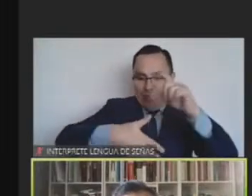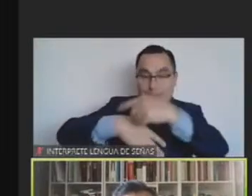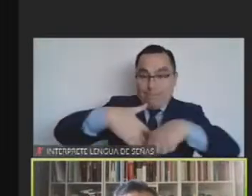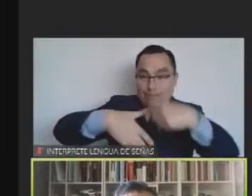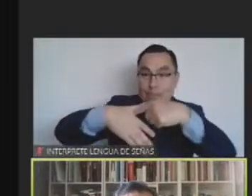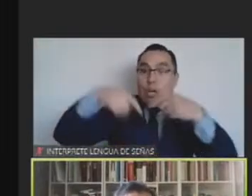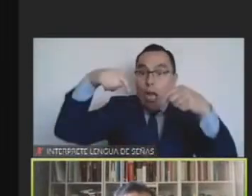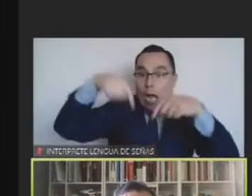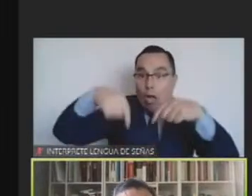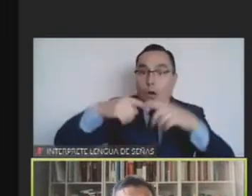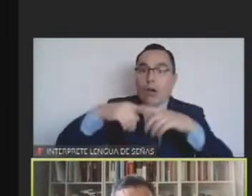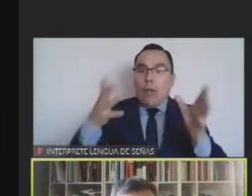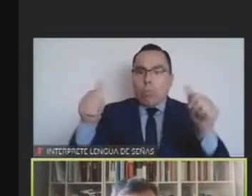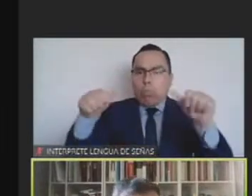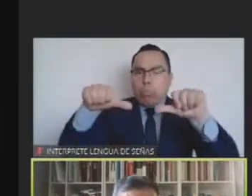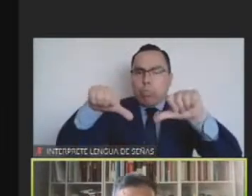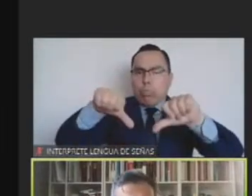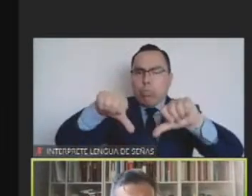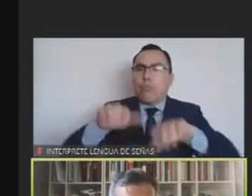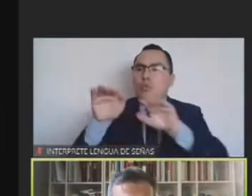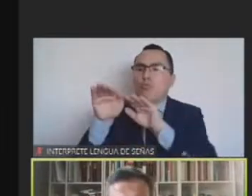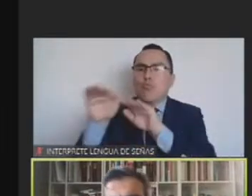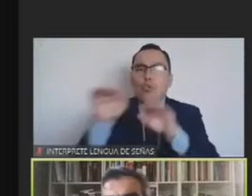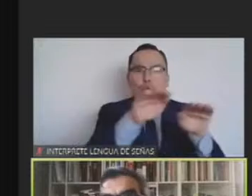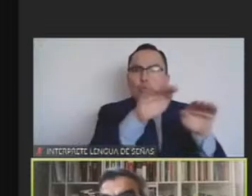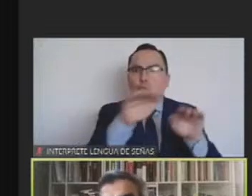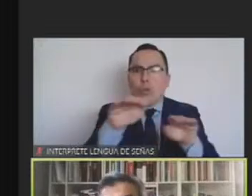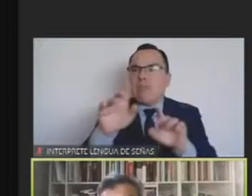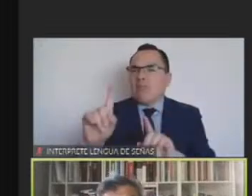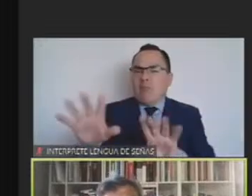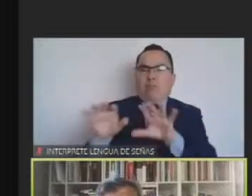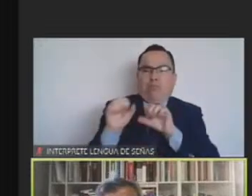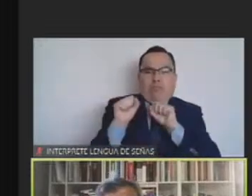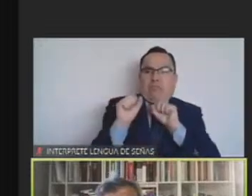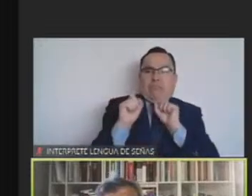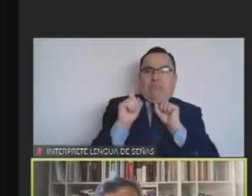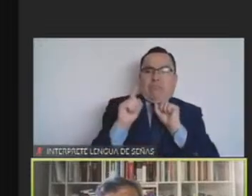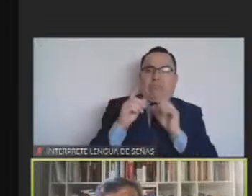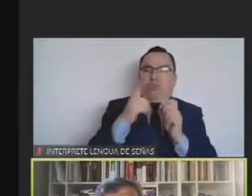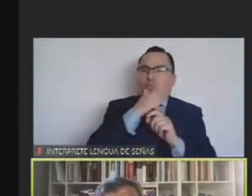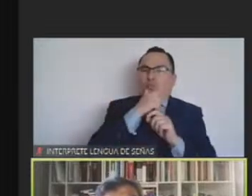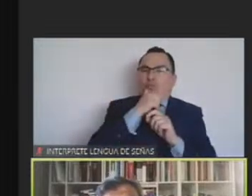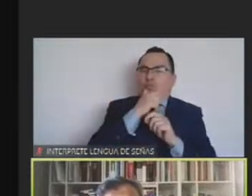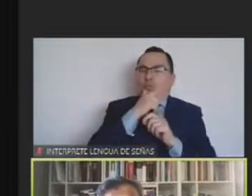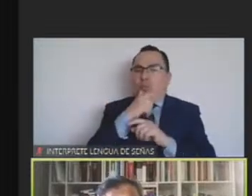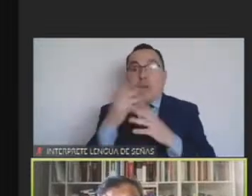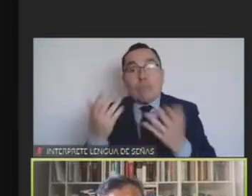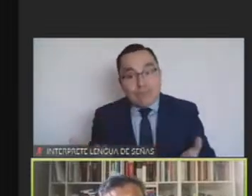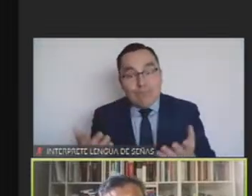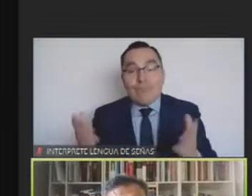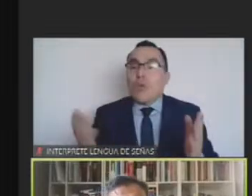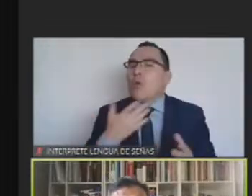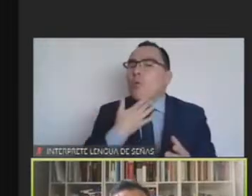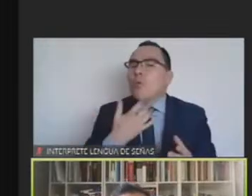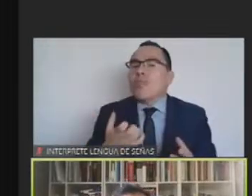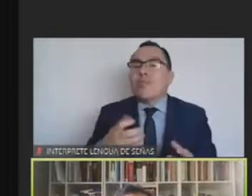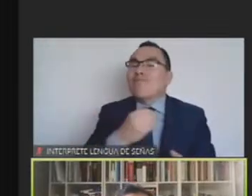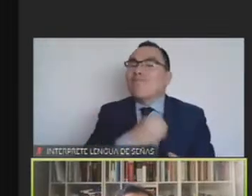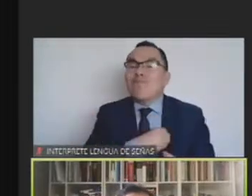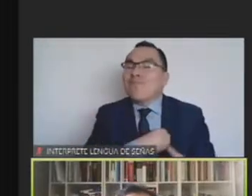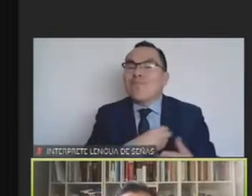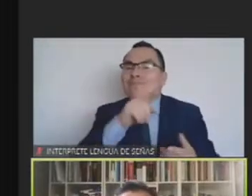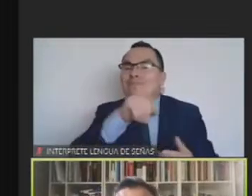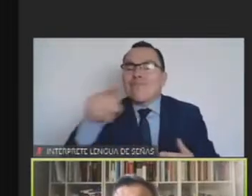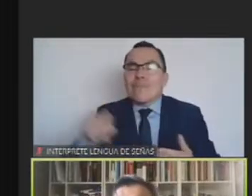un progresivo deterioro de la confianza en las instituciones públicas, y lo lamentable de esta cifra es que es